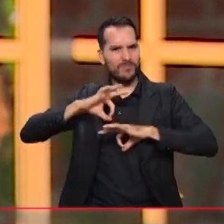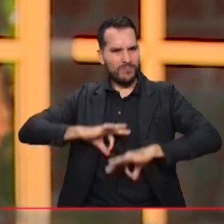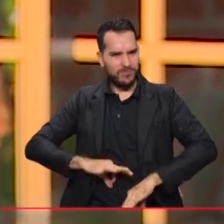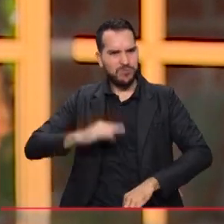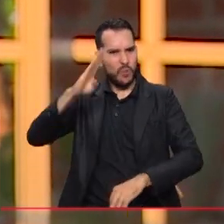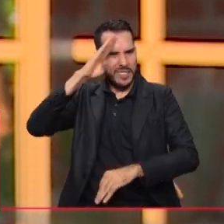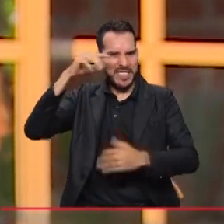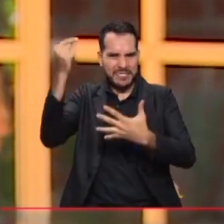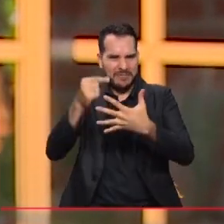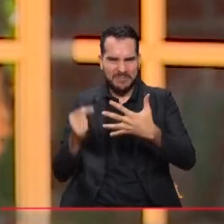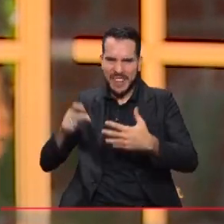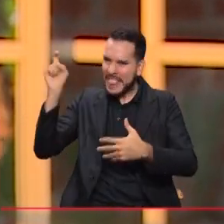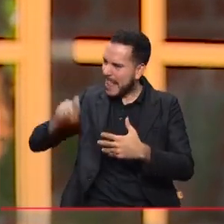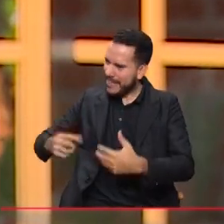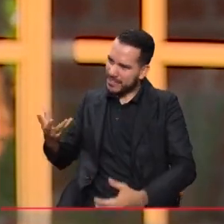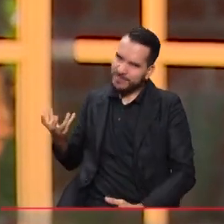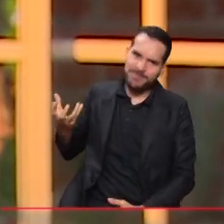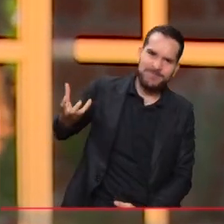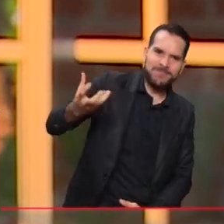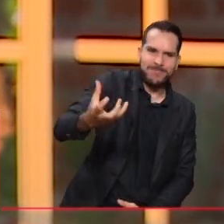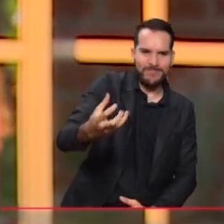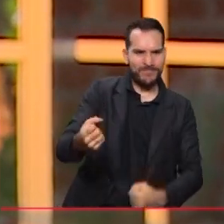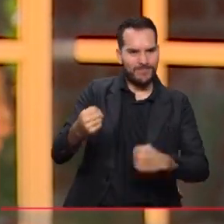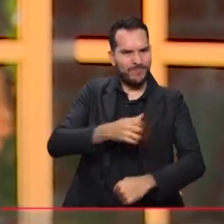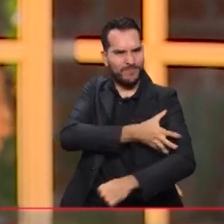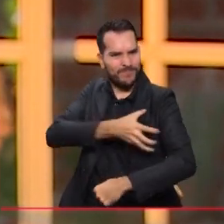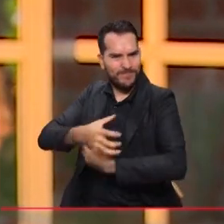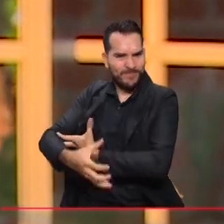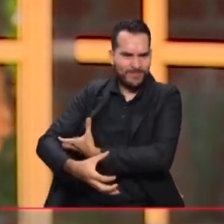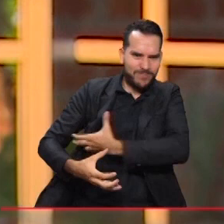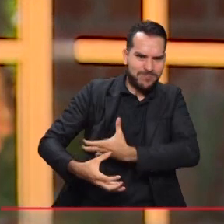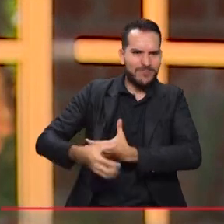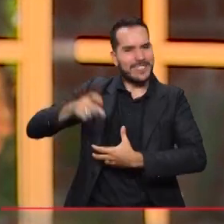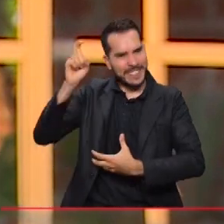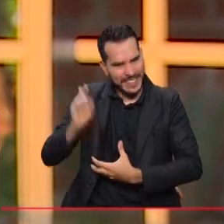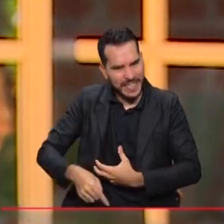esté de verdad actuando